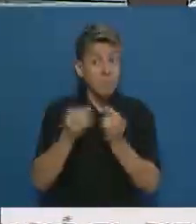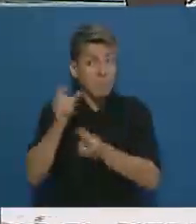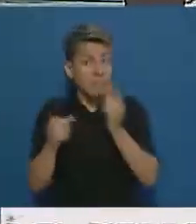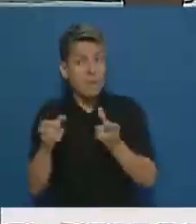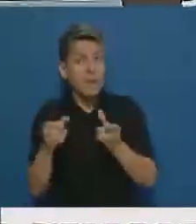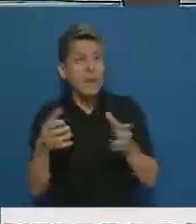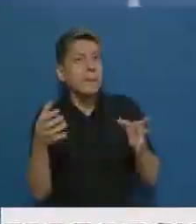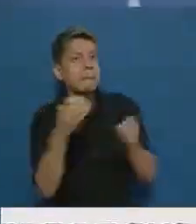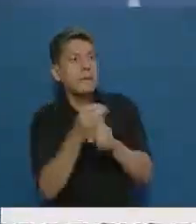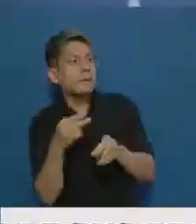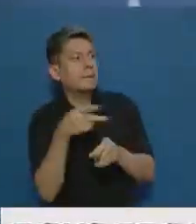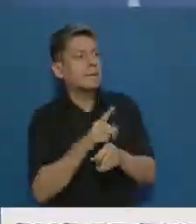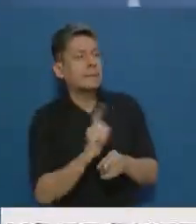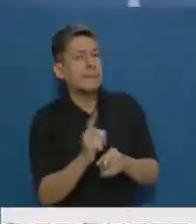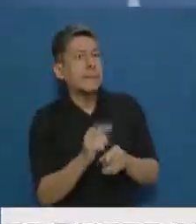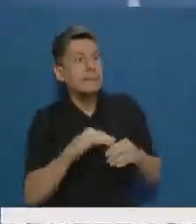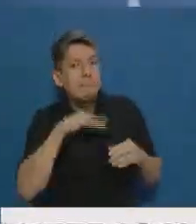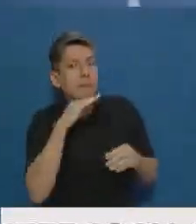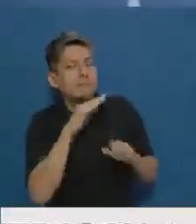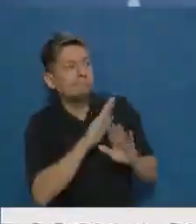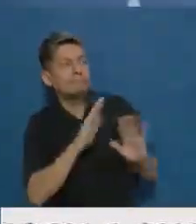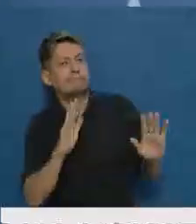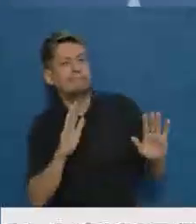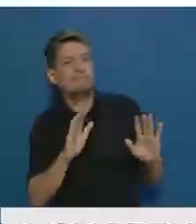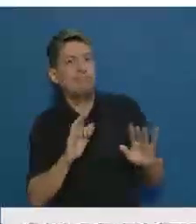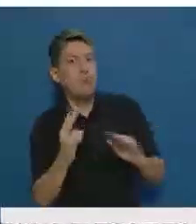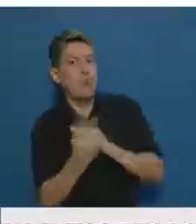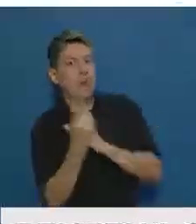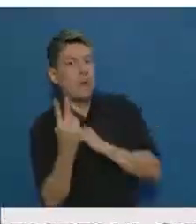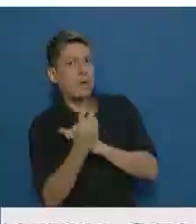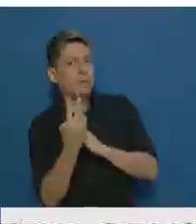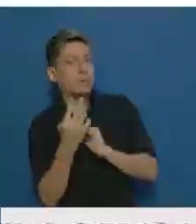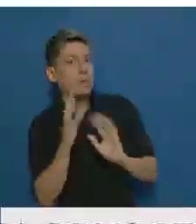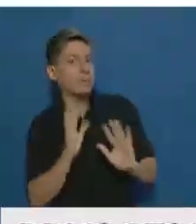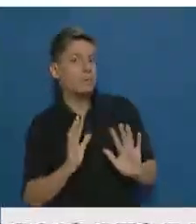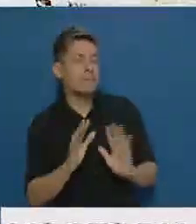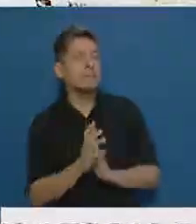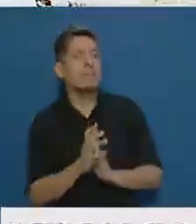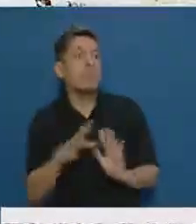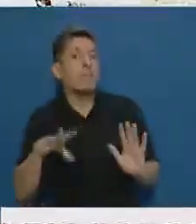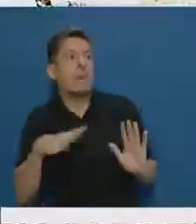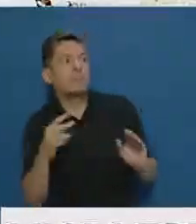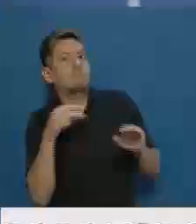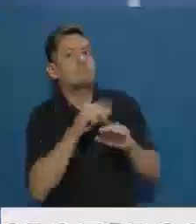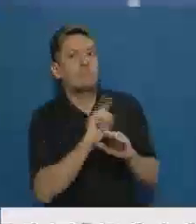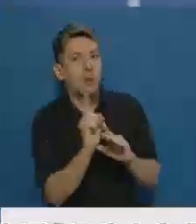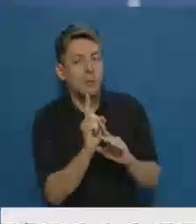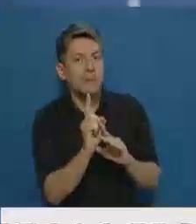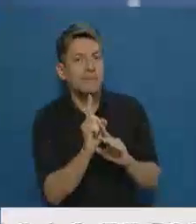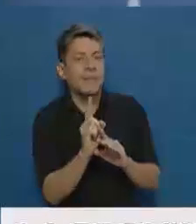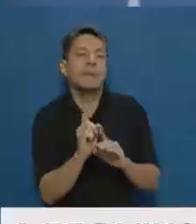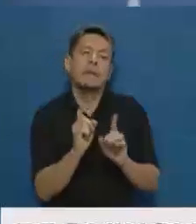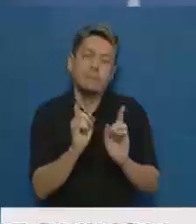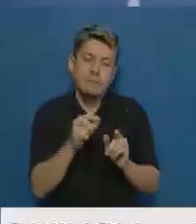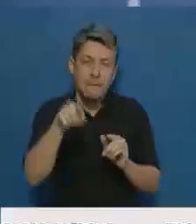ni subir si el colectivo iba lleno. Es una medida de prevención bastante importante, a pesar de que esto va a generar alguna